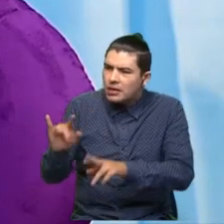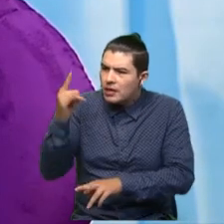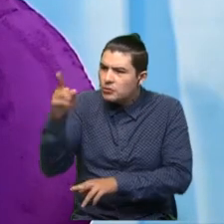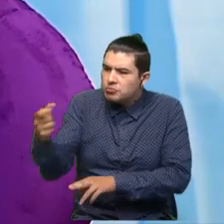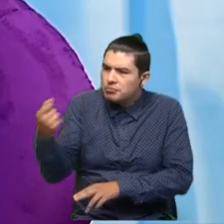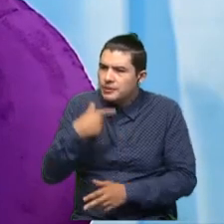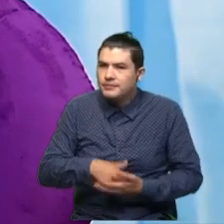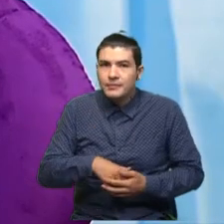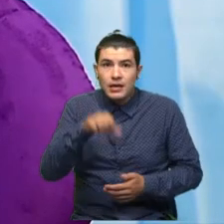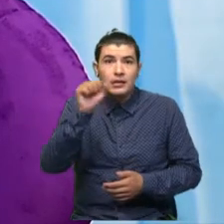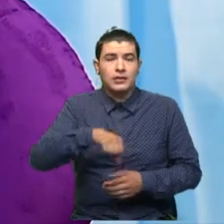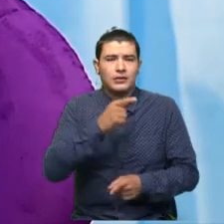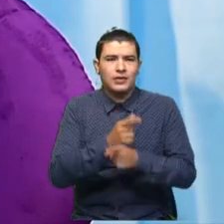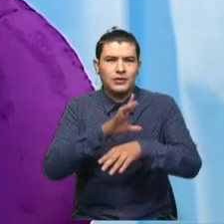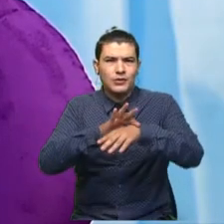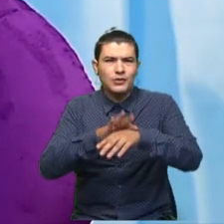una